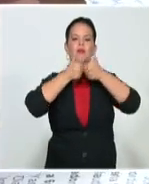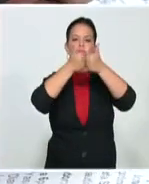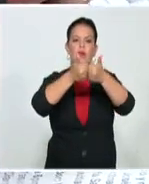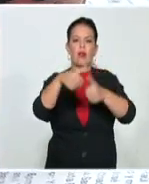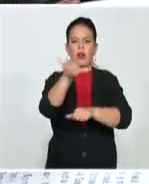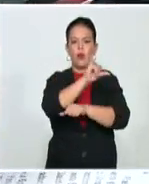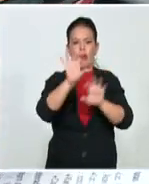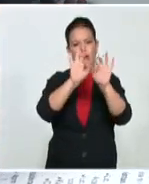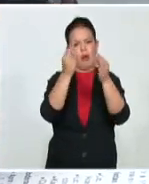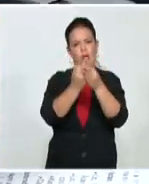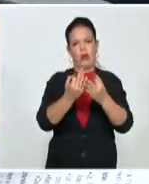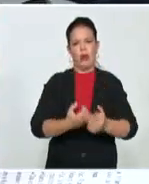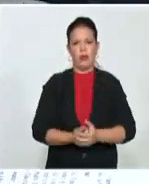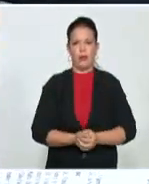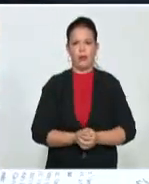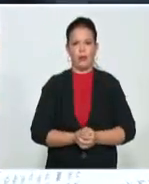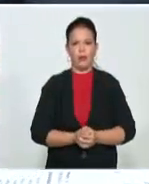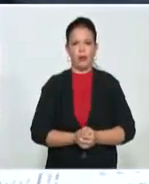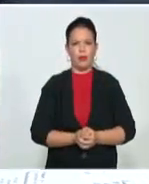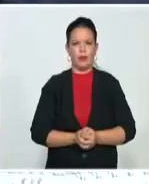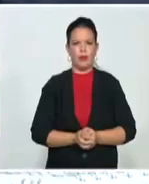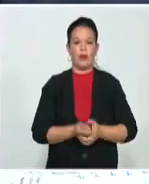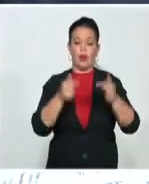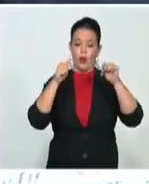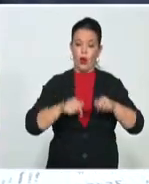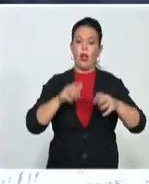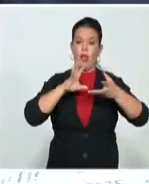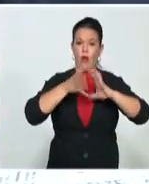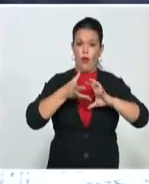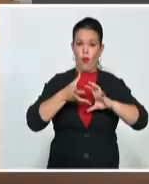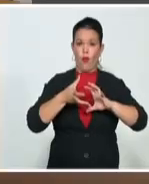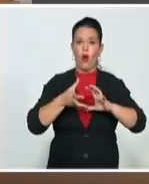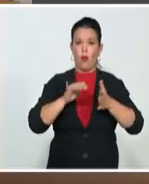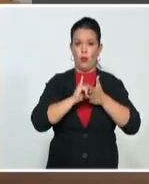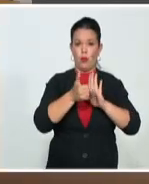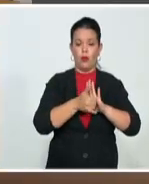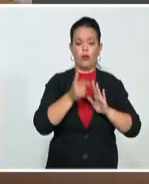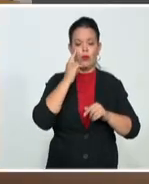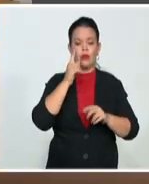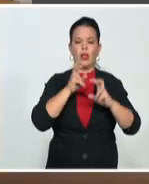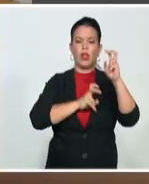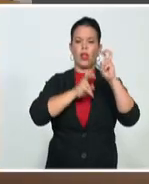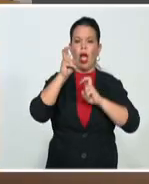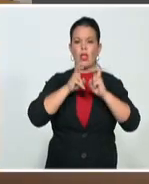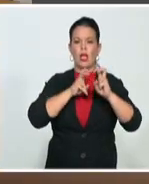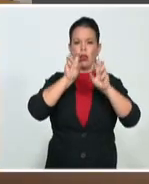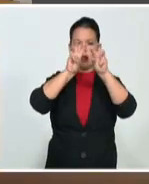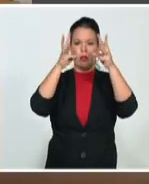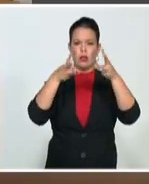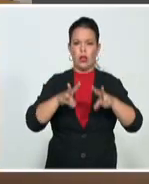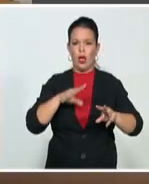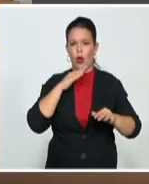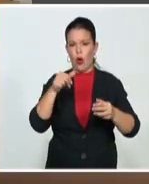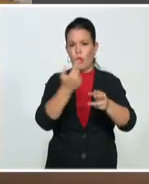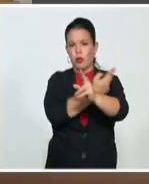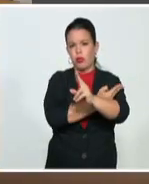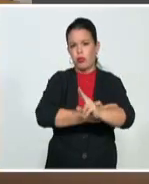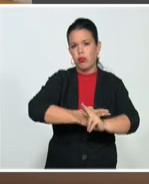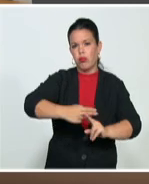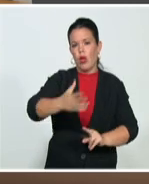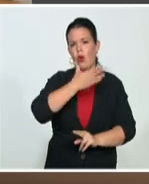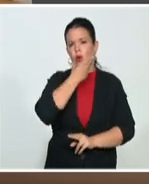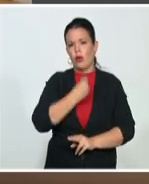familia. Sobre esta filosofía se construye el programa, que incluye un taller virtual sobre el legado de la juventud en la historia de la Revolución